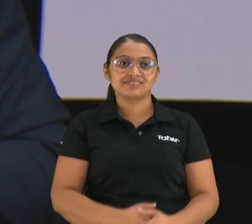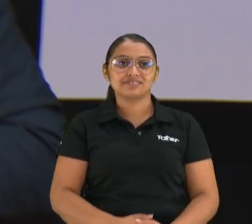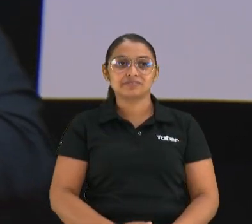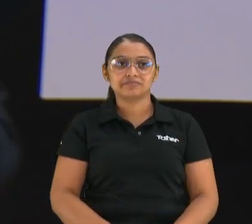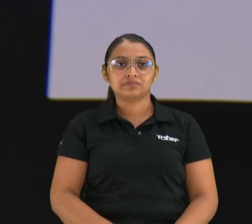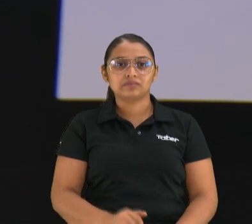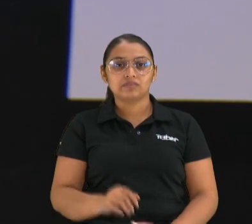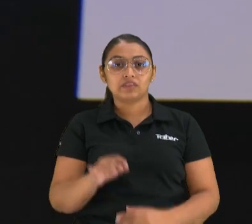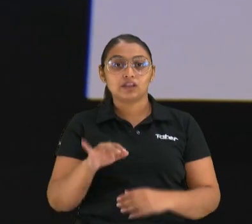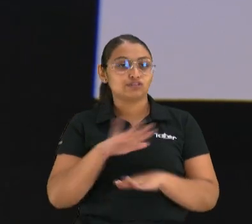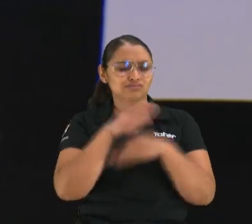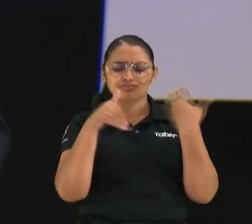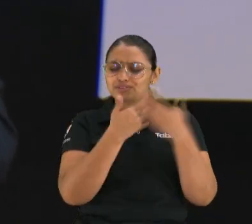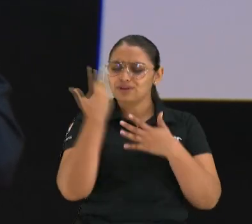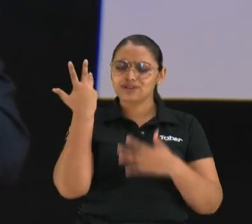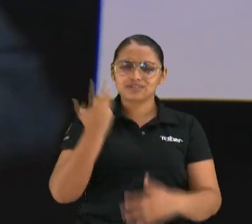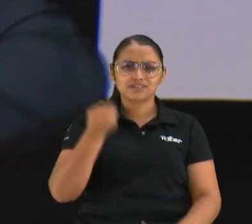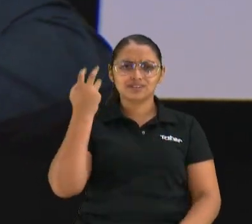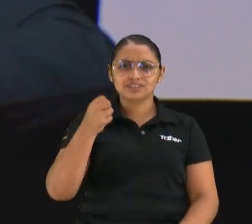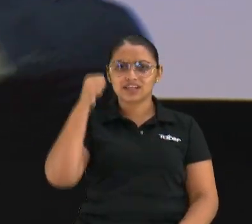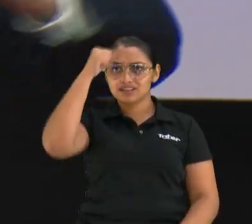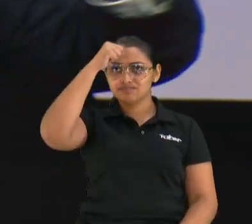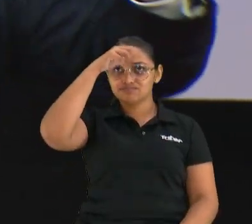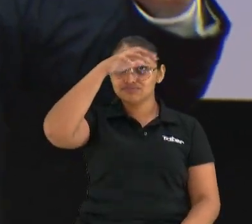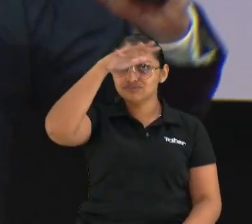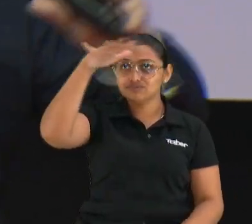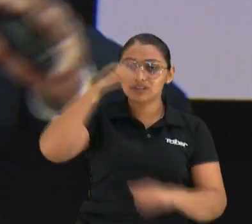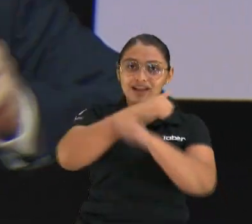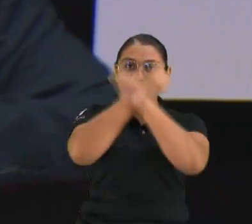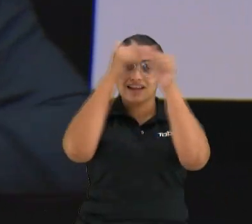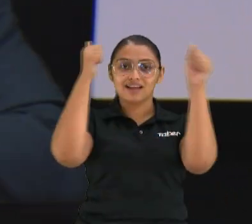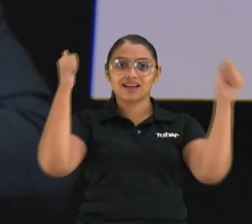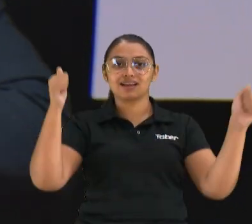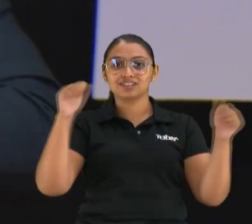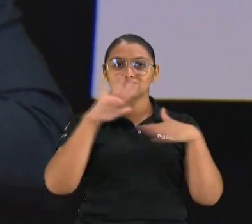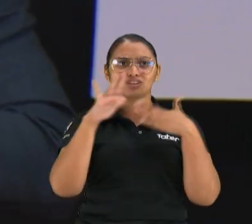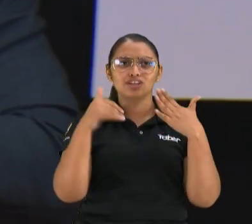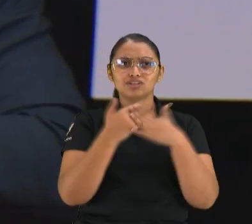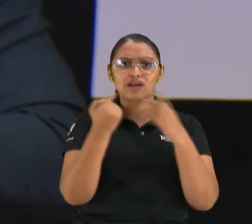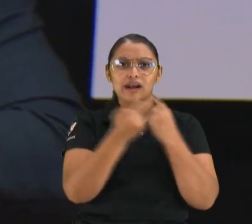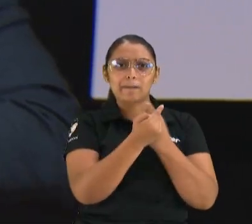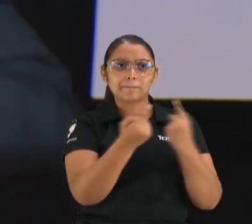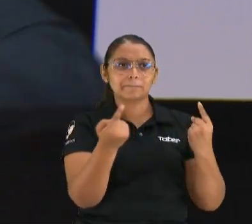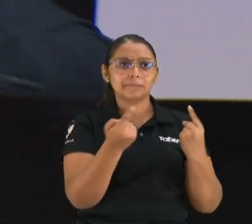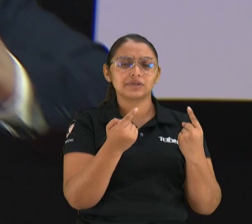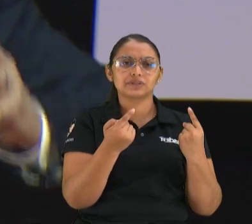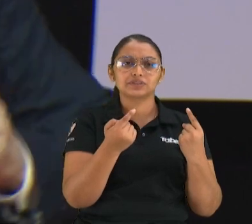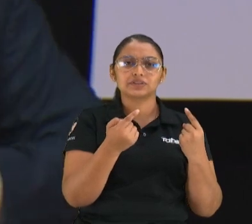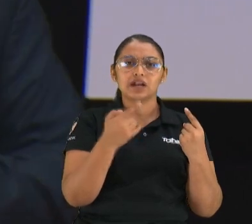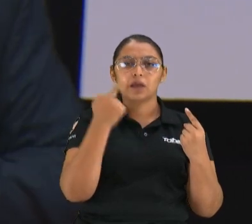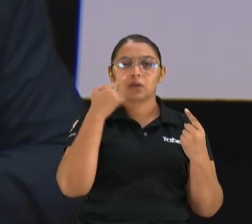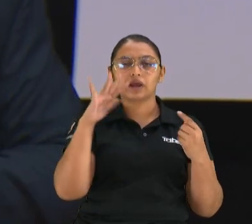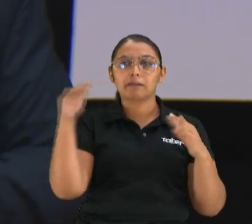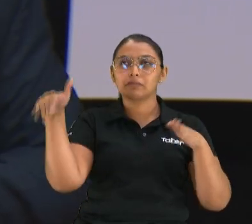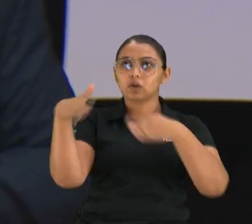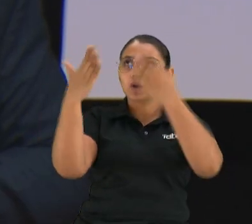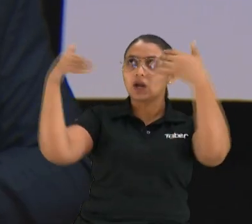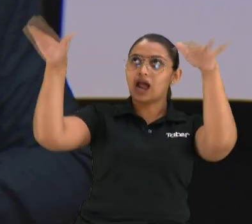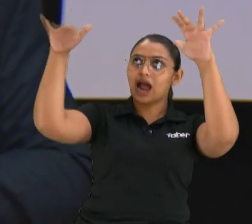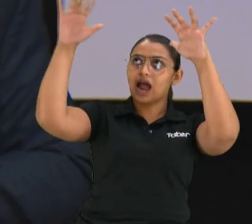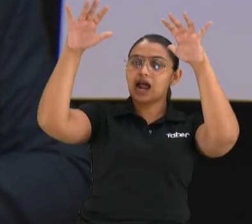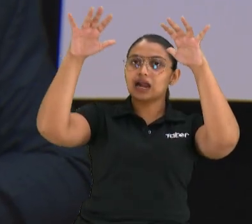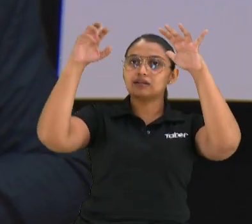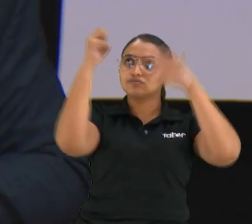amanece todos los días y ve esa diversidad de policías y guardias por su cargo lo sabes del campo y el sol que sale